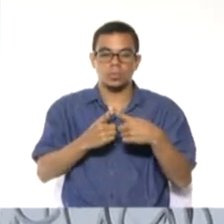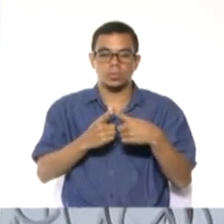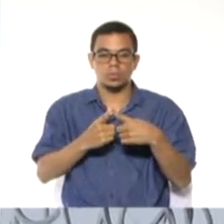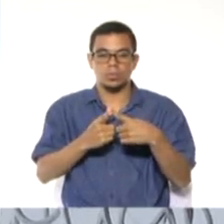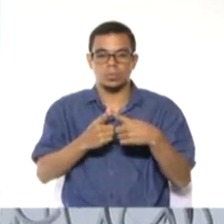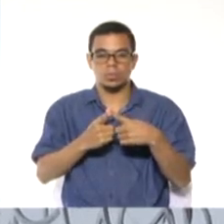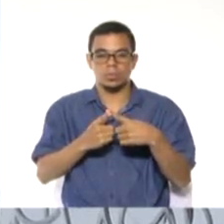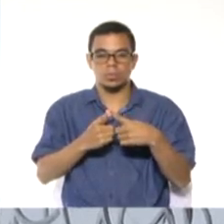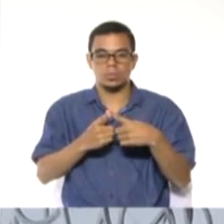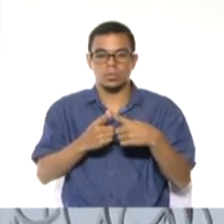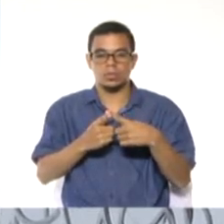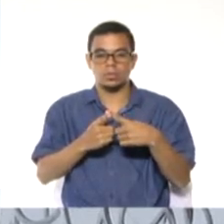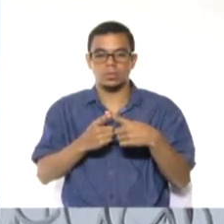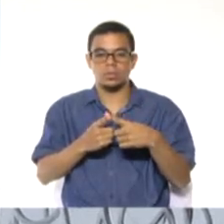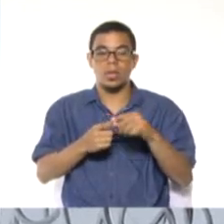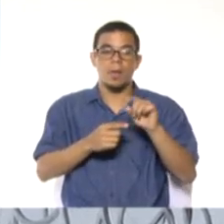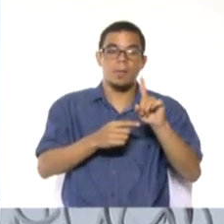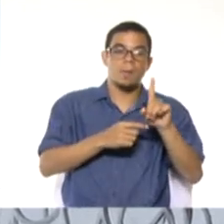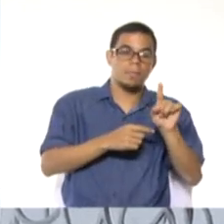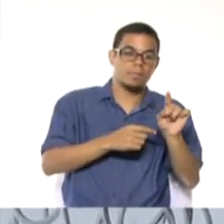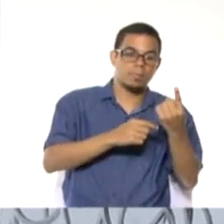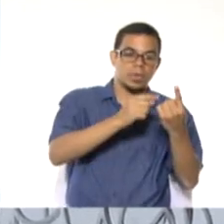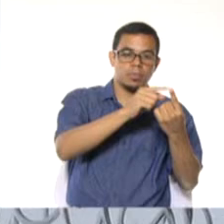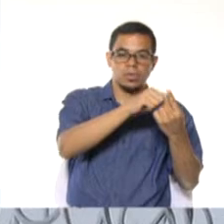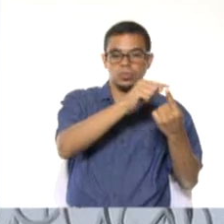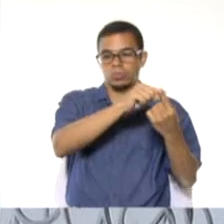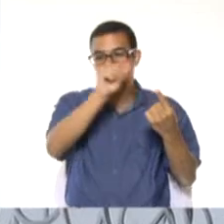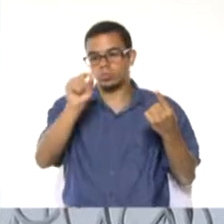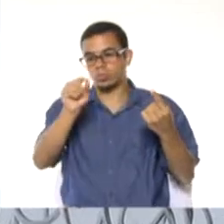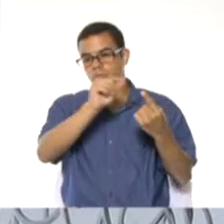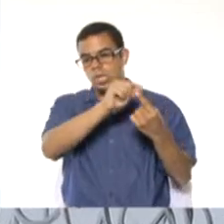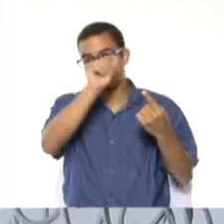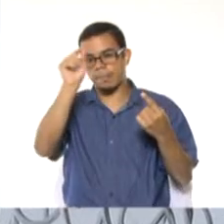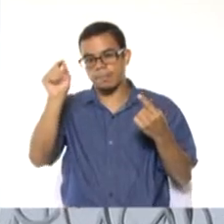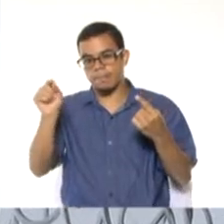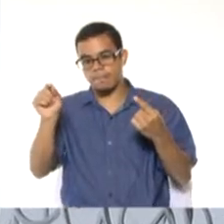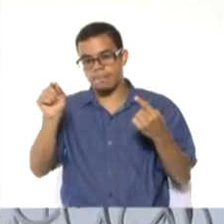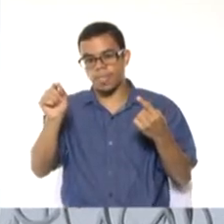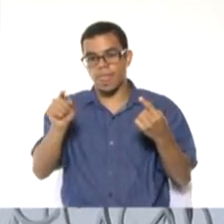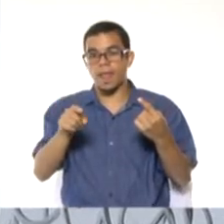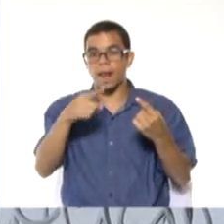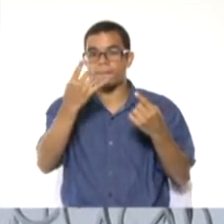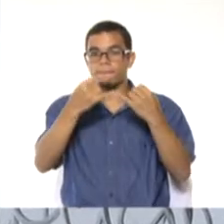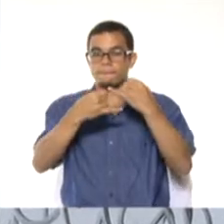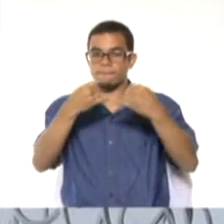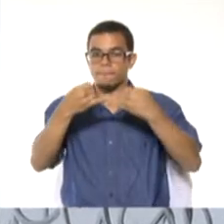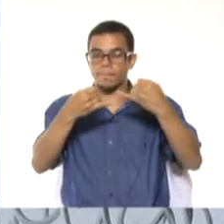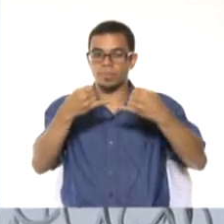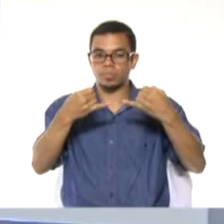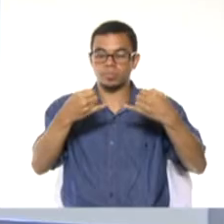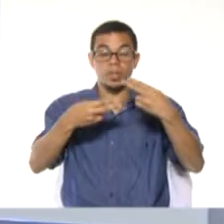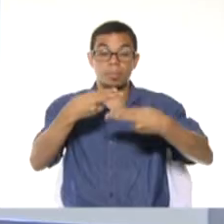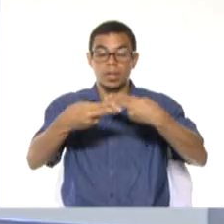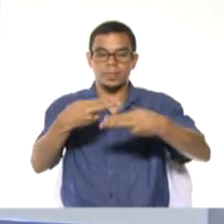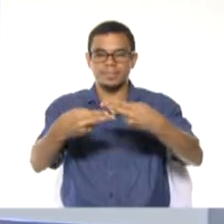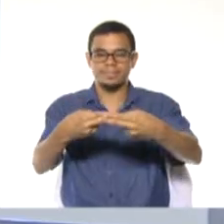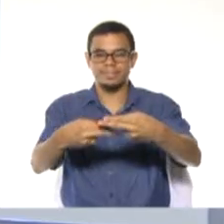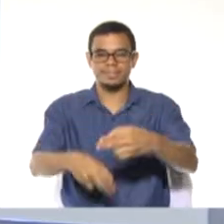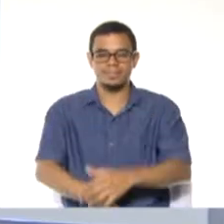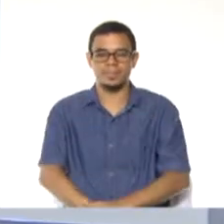¿ok? Vamos a tener el primero con el segundo y vamos a obtener nuestra primera generación filial, que vamos a tener 4